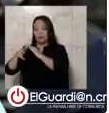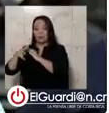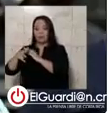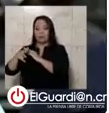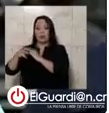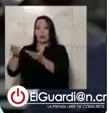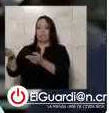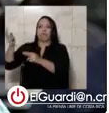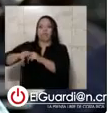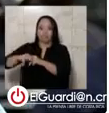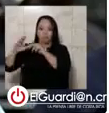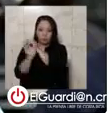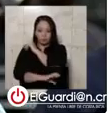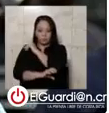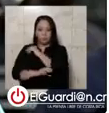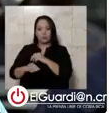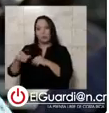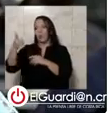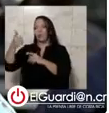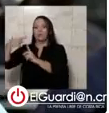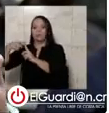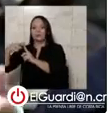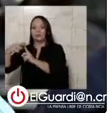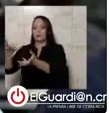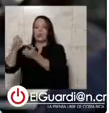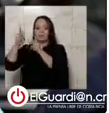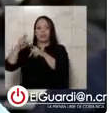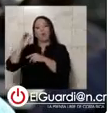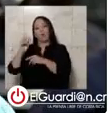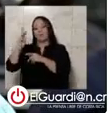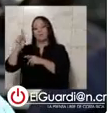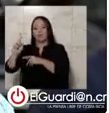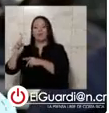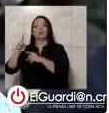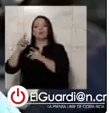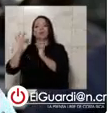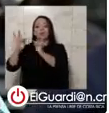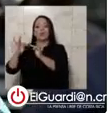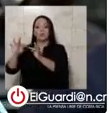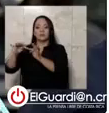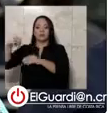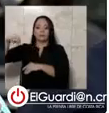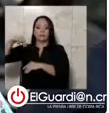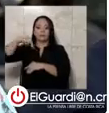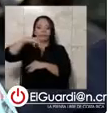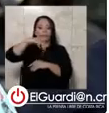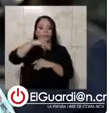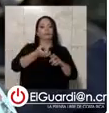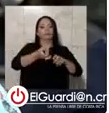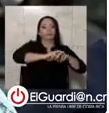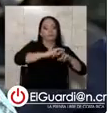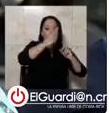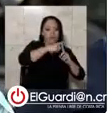aeropuerto saque a esa persona o en el peor de los casos que salga con las maletas a pie, ¿verdad? Hasta el punto donde un taxi de otra zona puede llegar. Y la